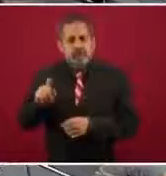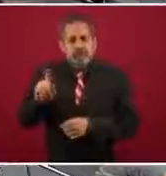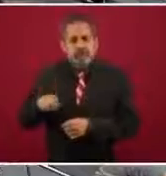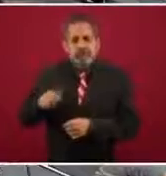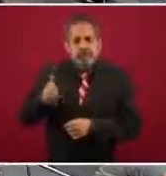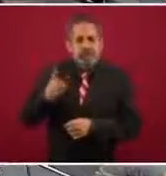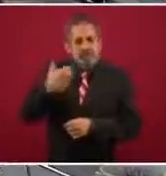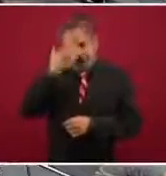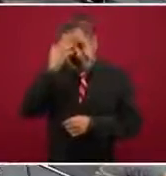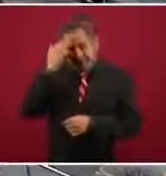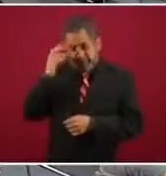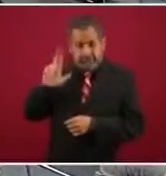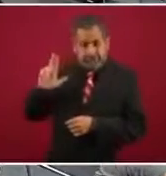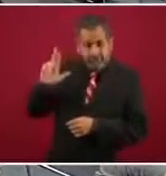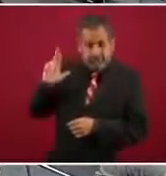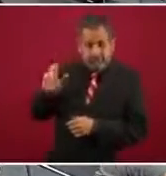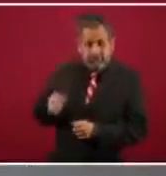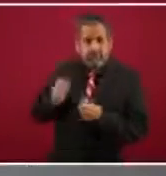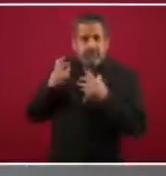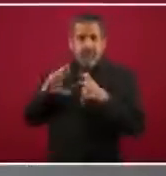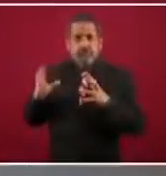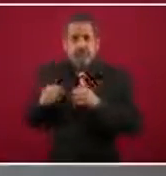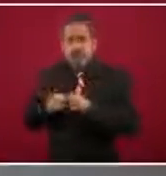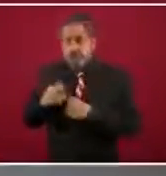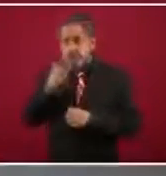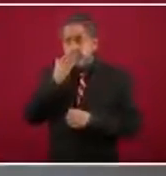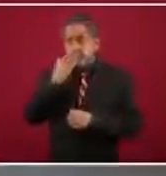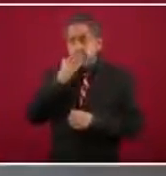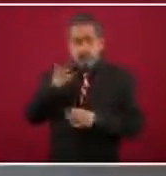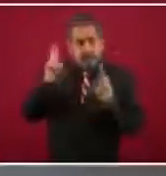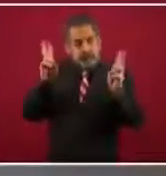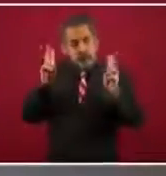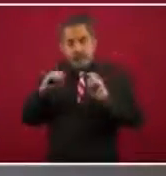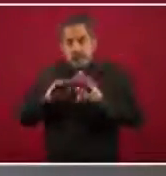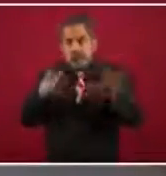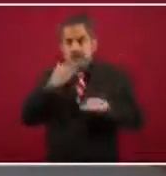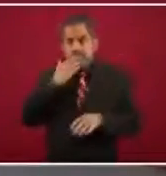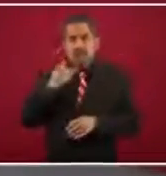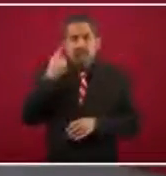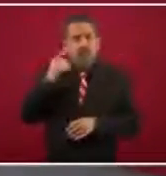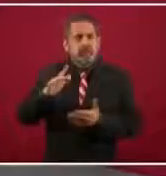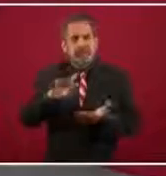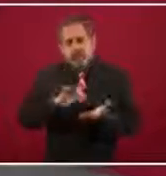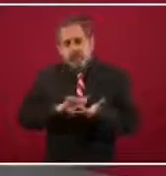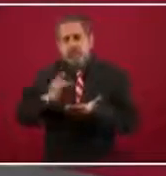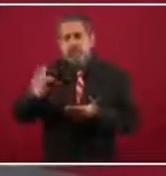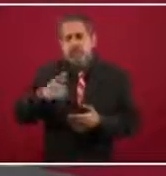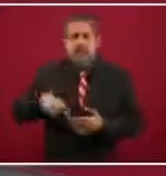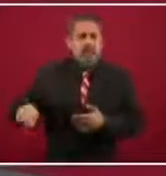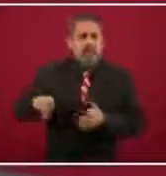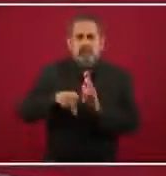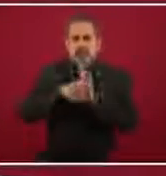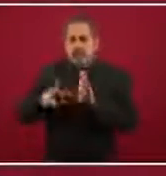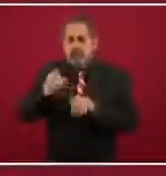El martes. Y qué bien que salió el tema. Para agradecerle a los